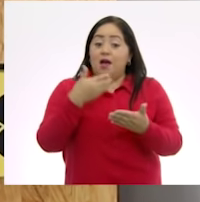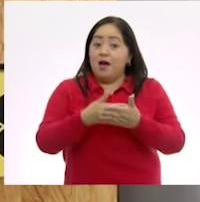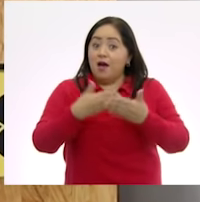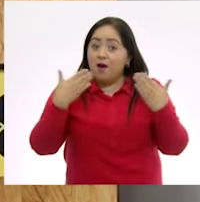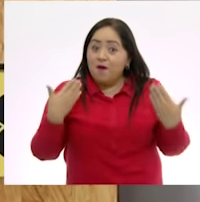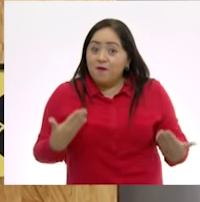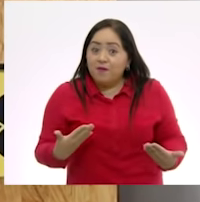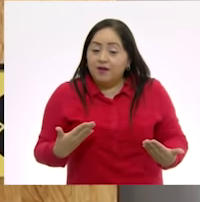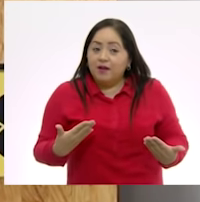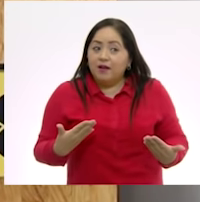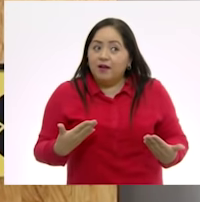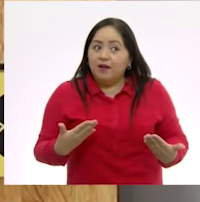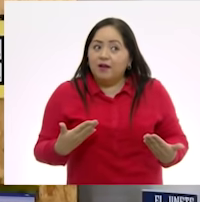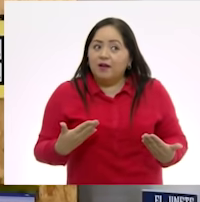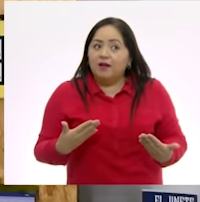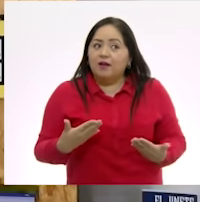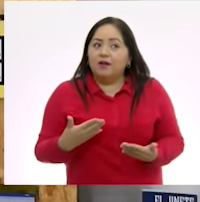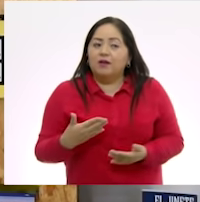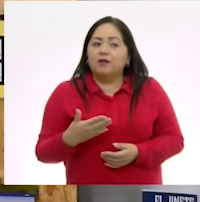momento,